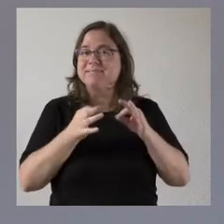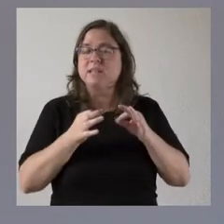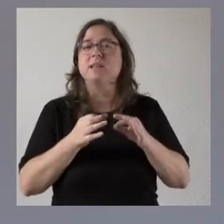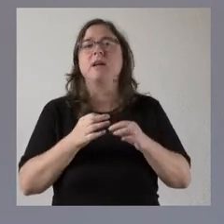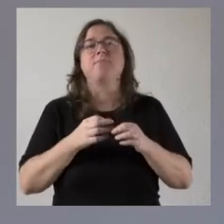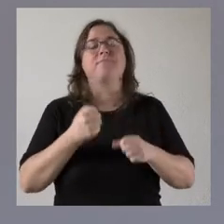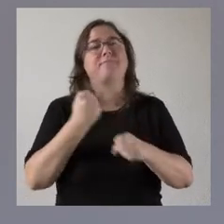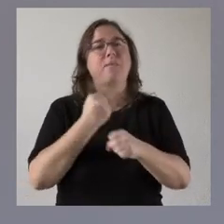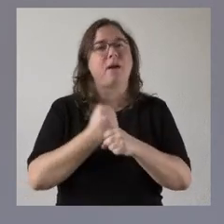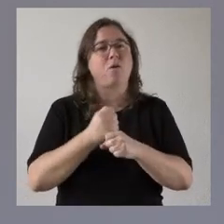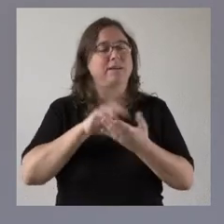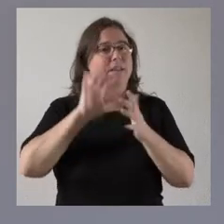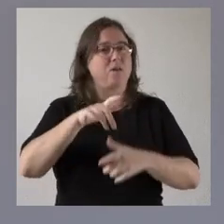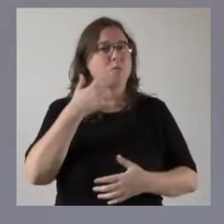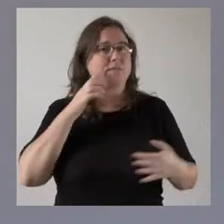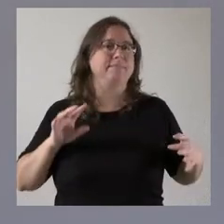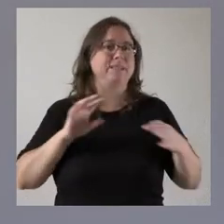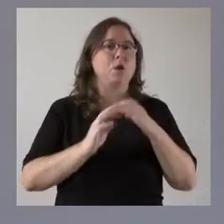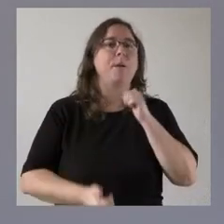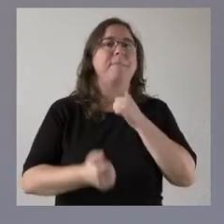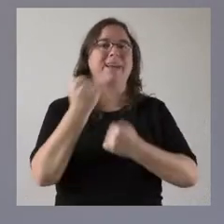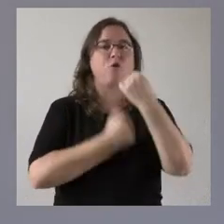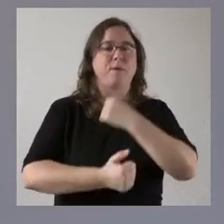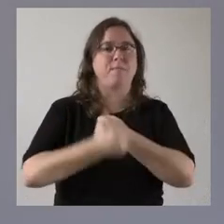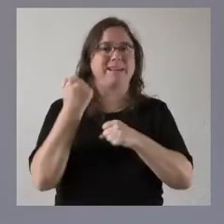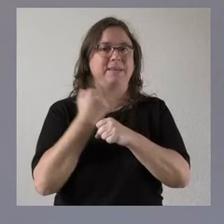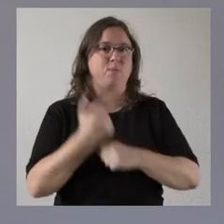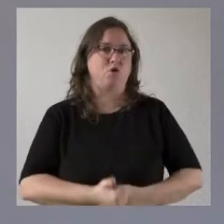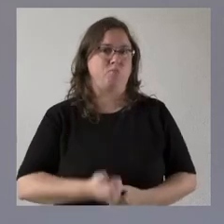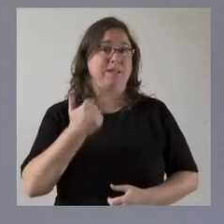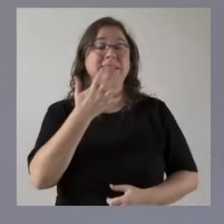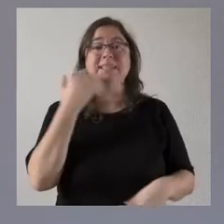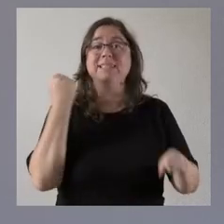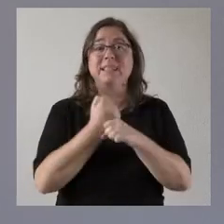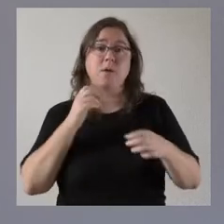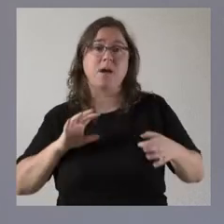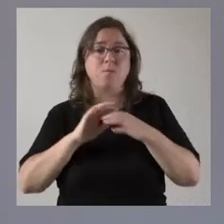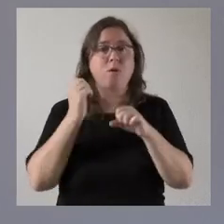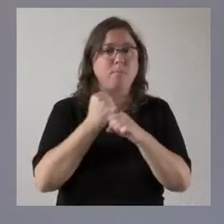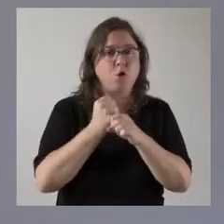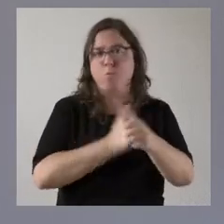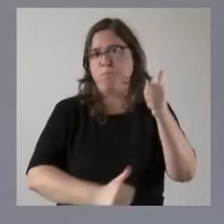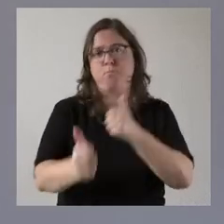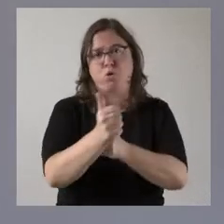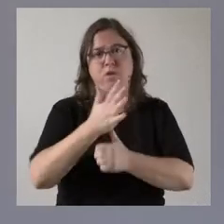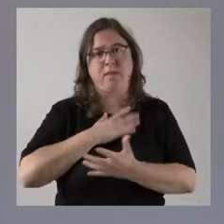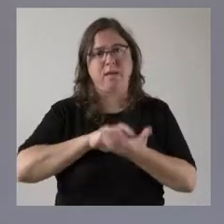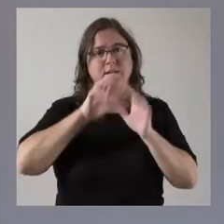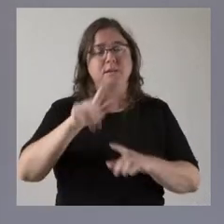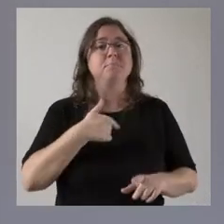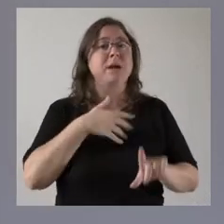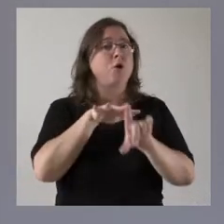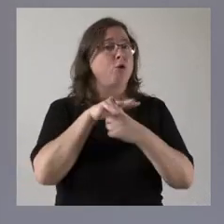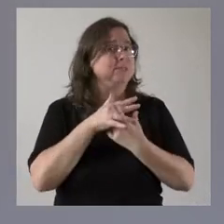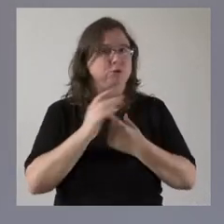y león es el que tiene que ver con la situación de más economía y más empleo y poder trabajar por el empleo es una prioridad de esta comunidad Autónoma en este contexto más